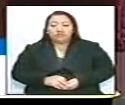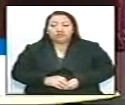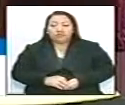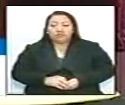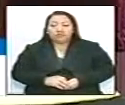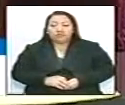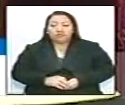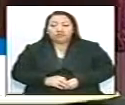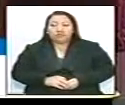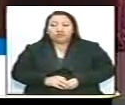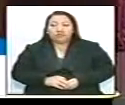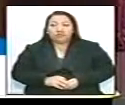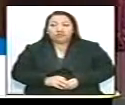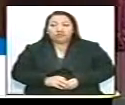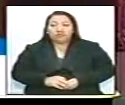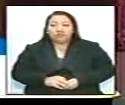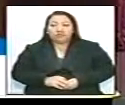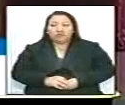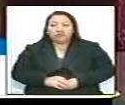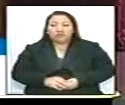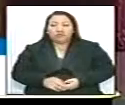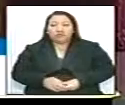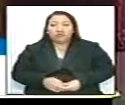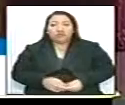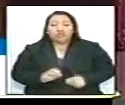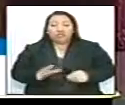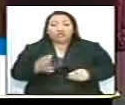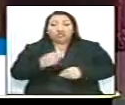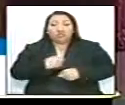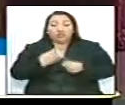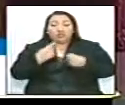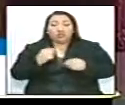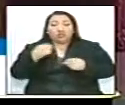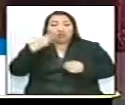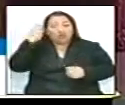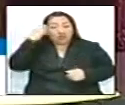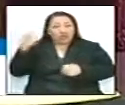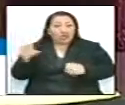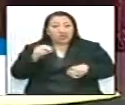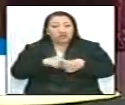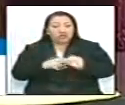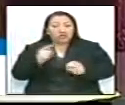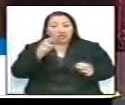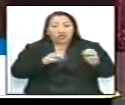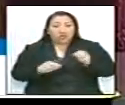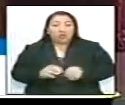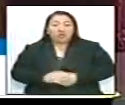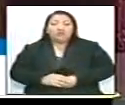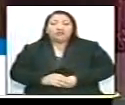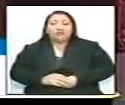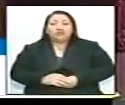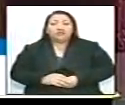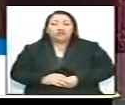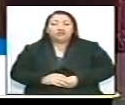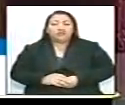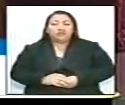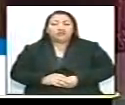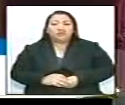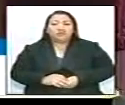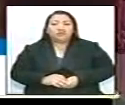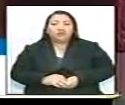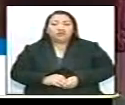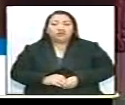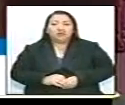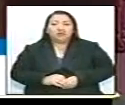si tomada la decisión política, que es la que ha generado, digamos, la incertidumbre, e insisto,